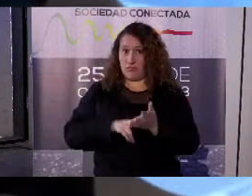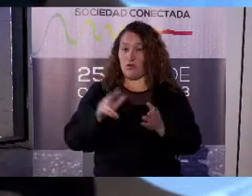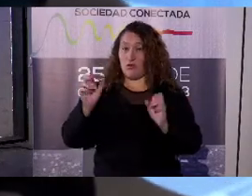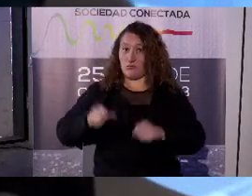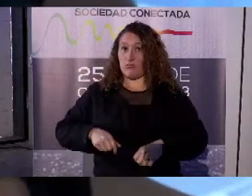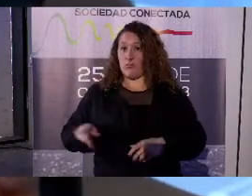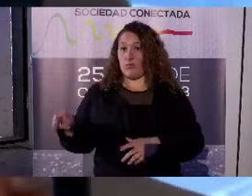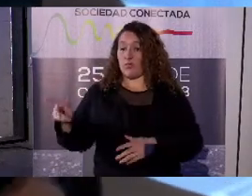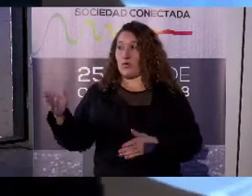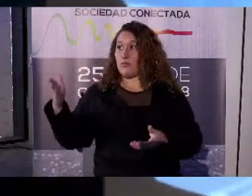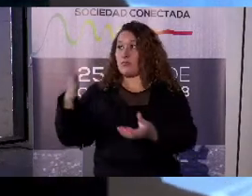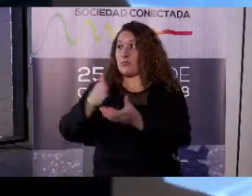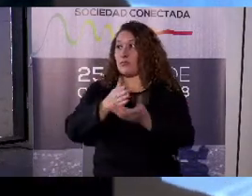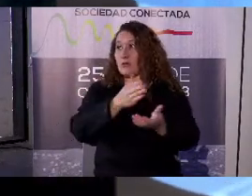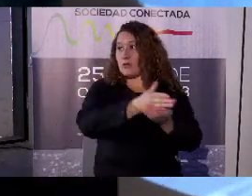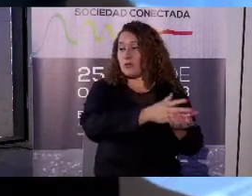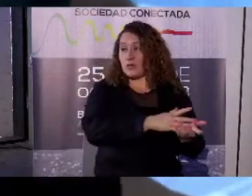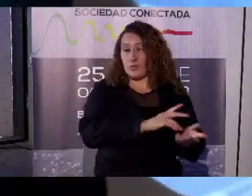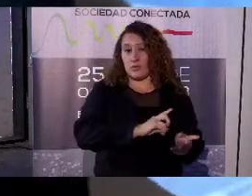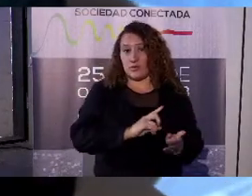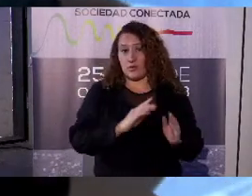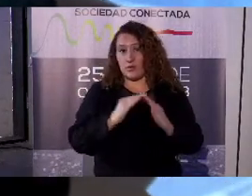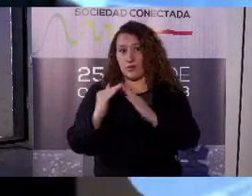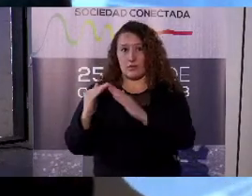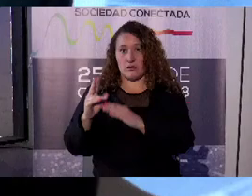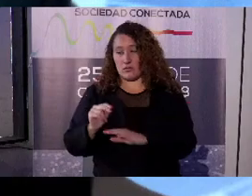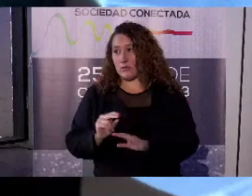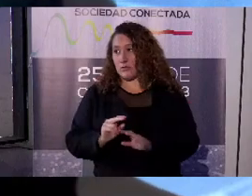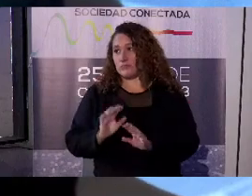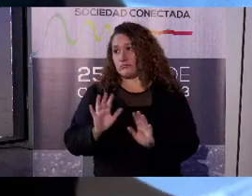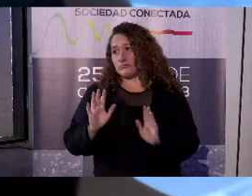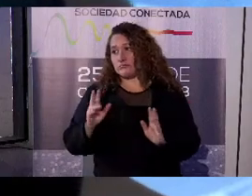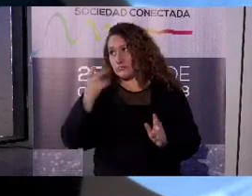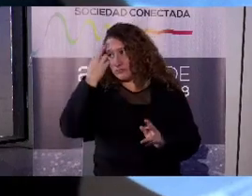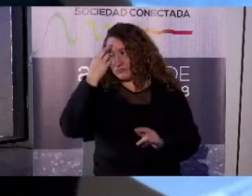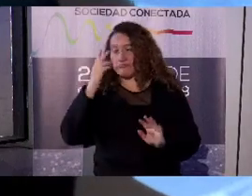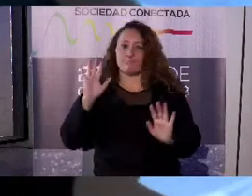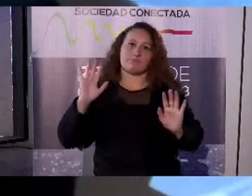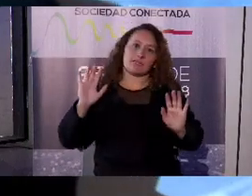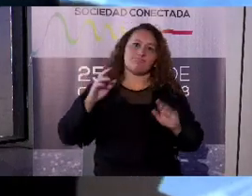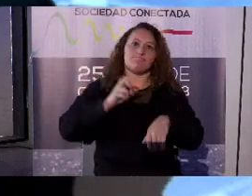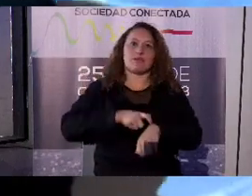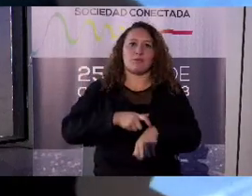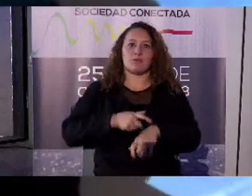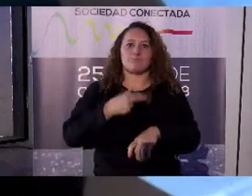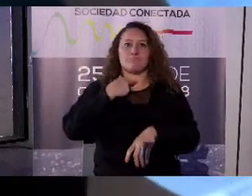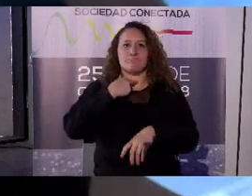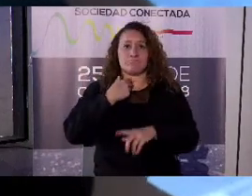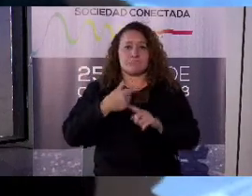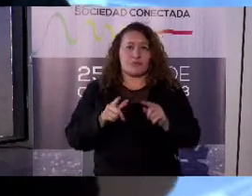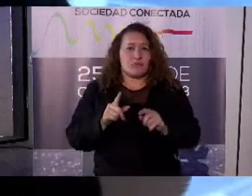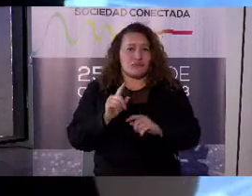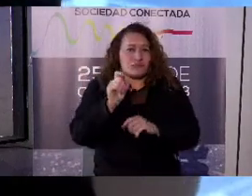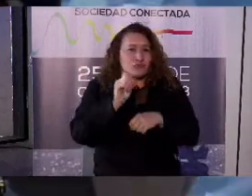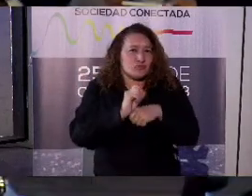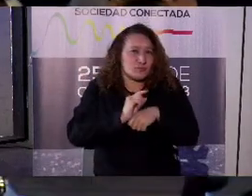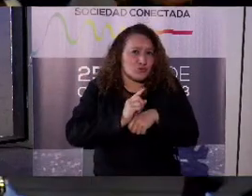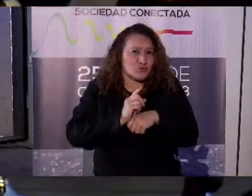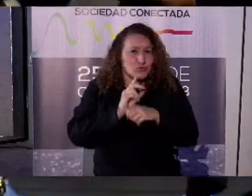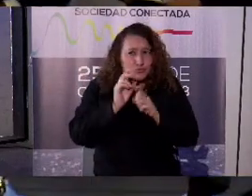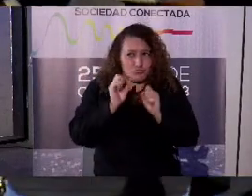domiciliario por supuesto Okay gracias Bueno Se nos acabó el tiempo pero no sé si nos permiten un par de minutitos